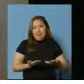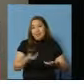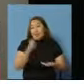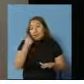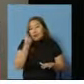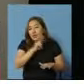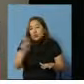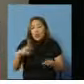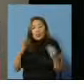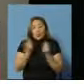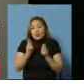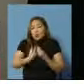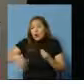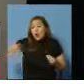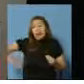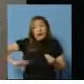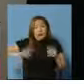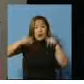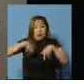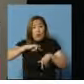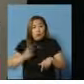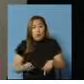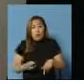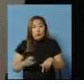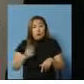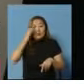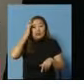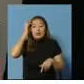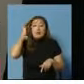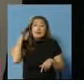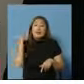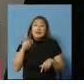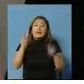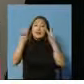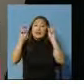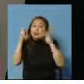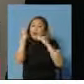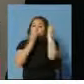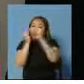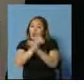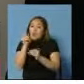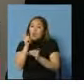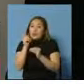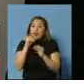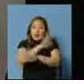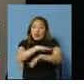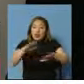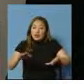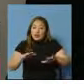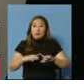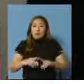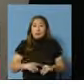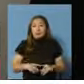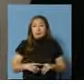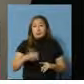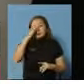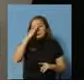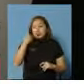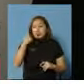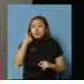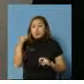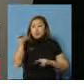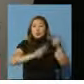hemos visto demasiado hambre en la provincia. Y ese es el tema que más me preocupa a mí, el de las criaturas. Después